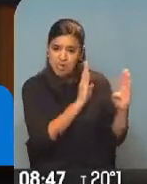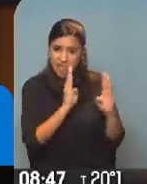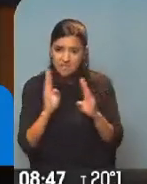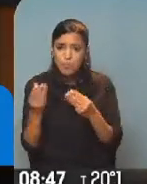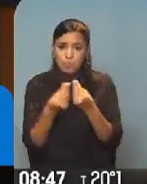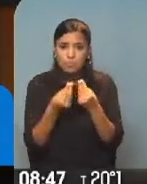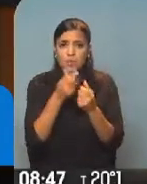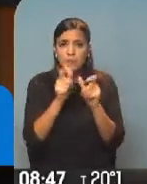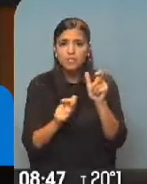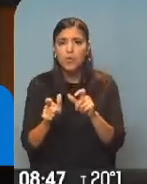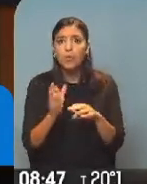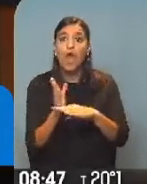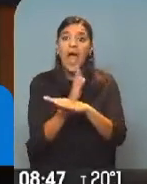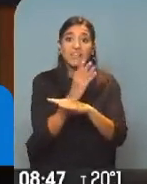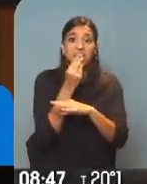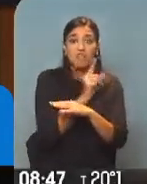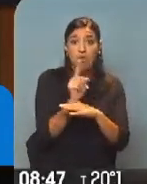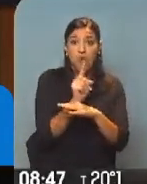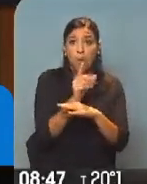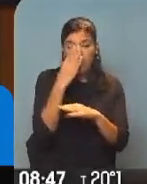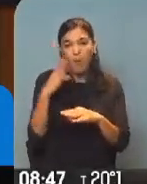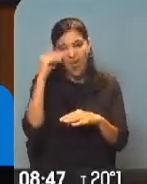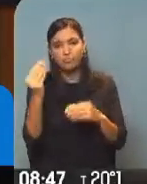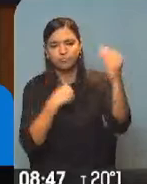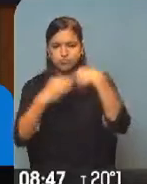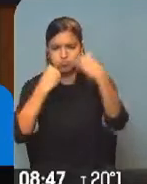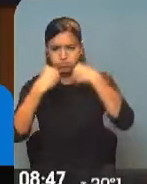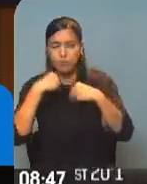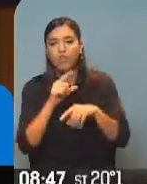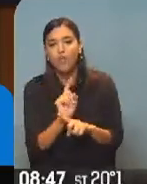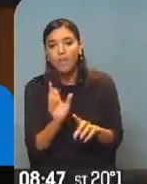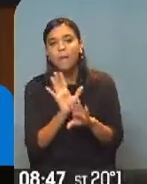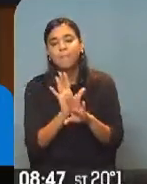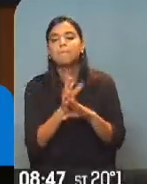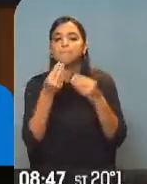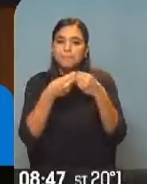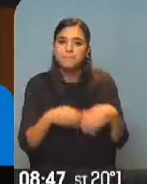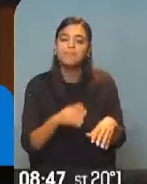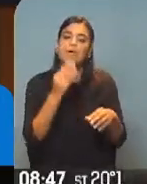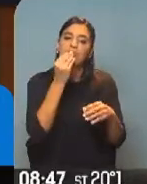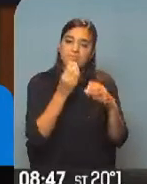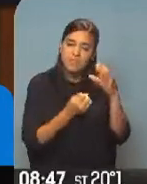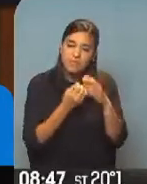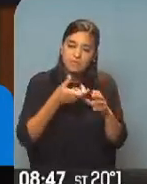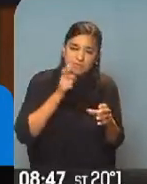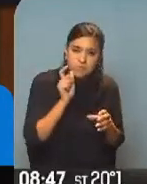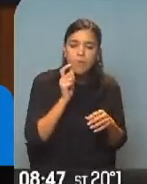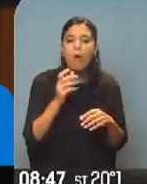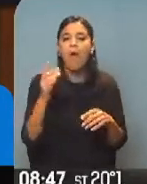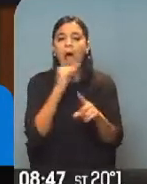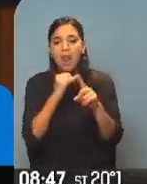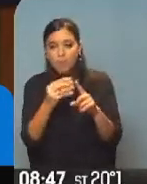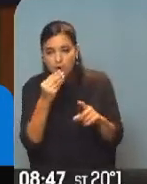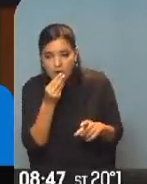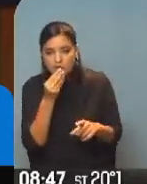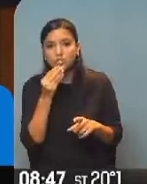personas que evitan comer antes para poder comer a la noche lo que se recomienda es arrancar con desayuno un almuerzo una merienda y